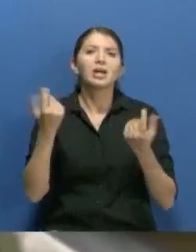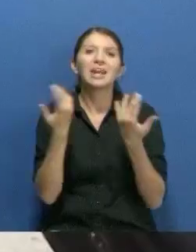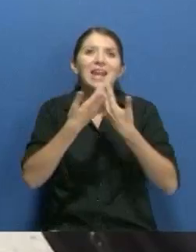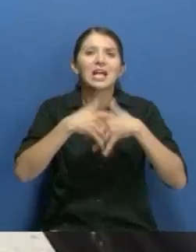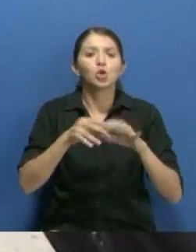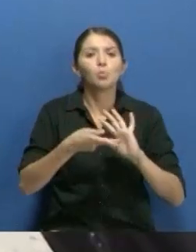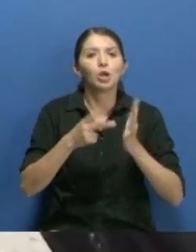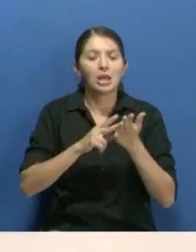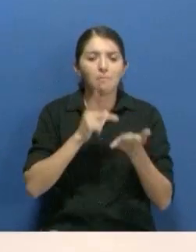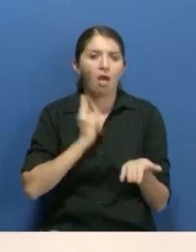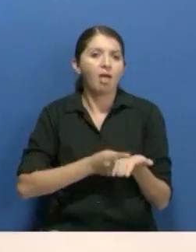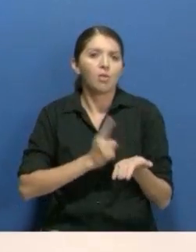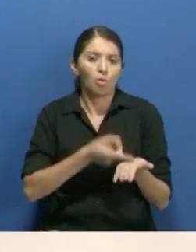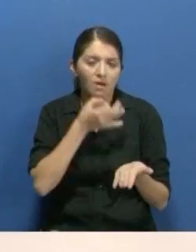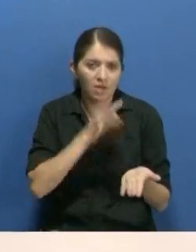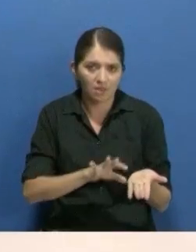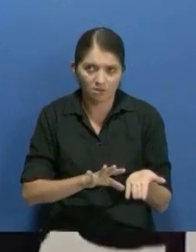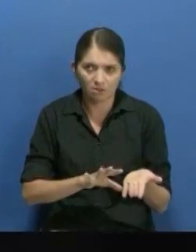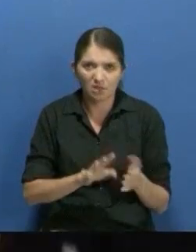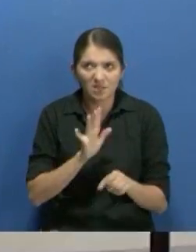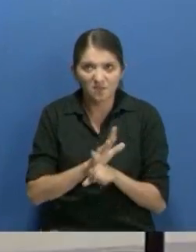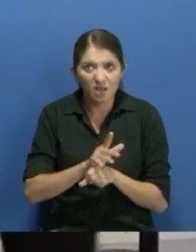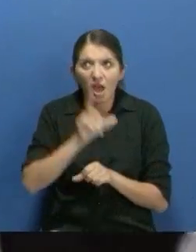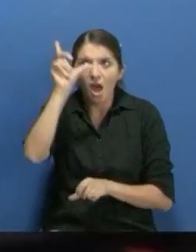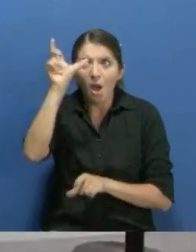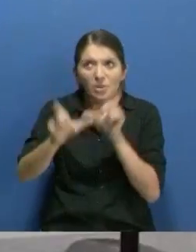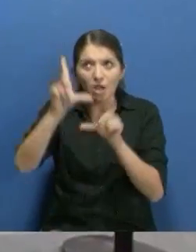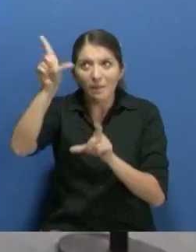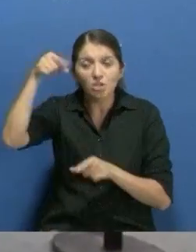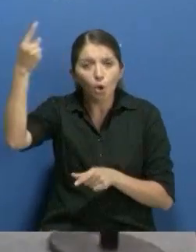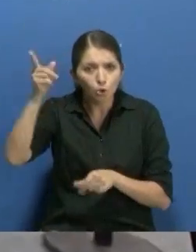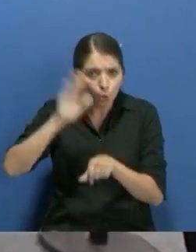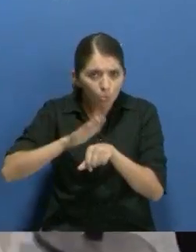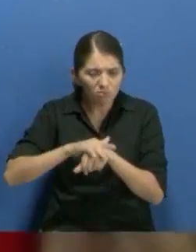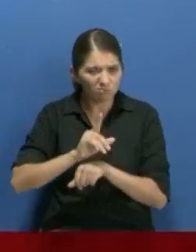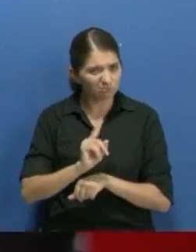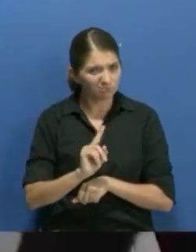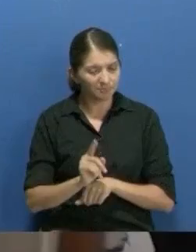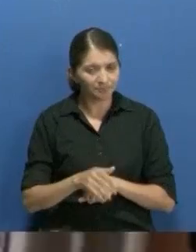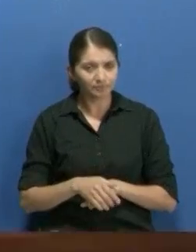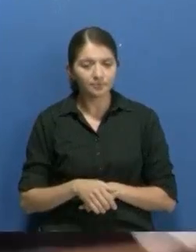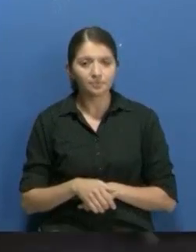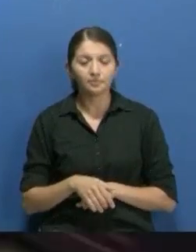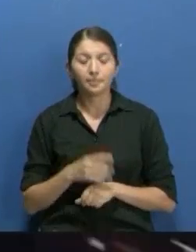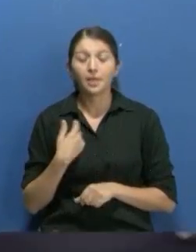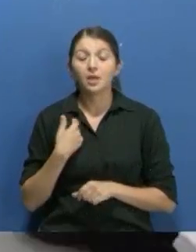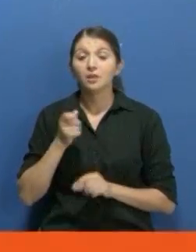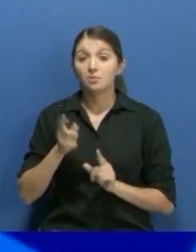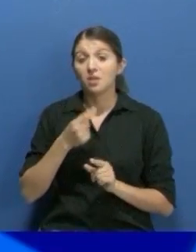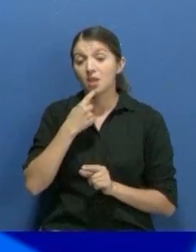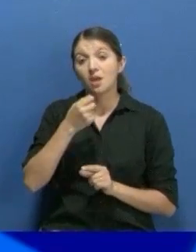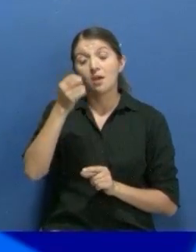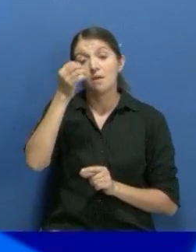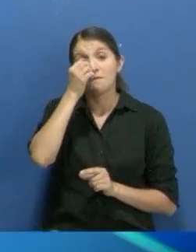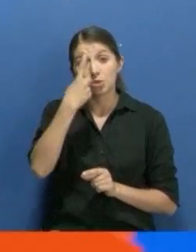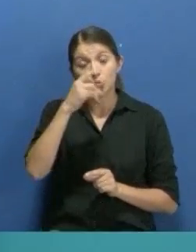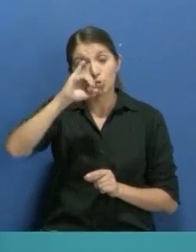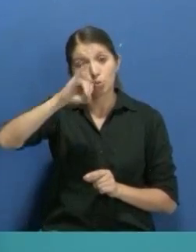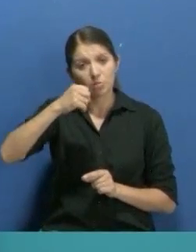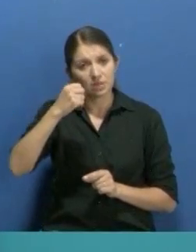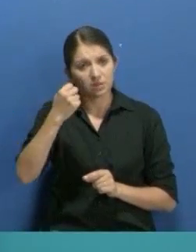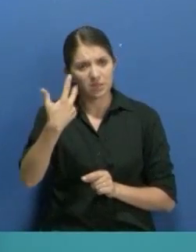penales, ¿cómo entra el factor seguridad en esta reforma? ¿Cómo lo toman? ¿Qué postura tienen al respecto? Y el principal mito que sostiene